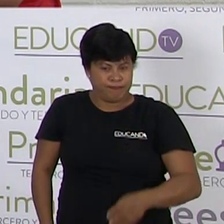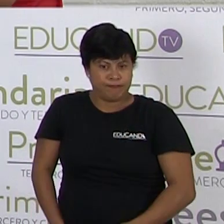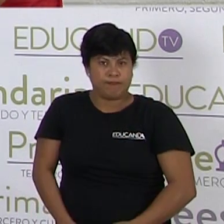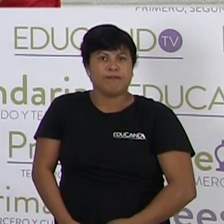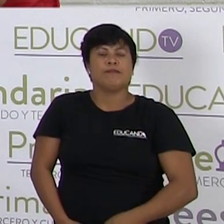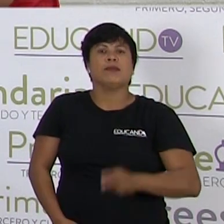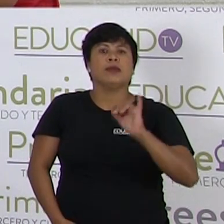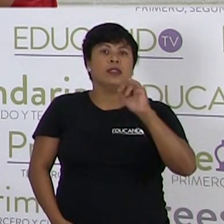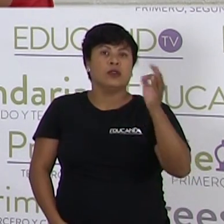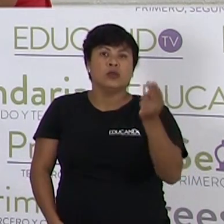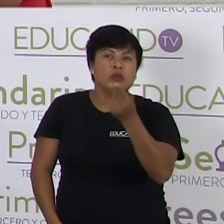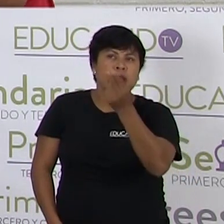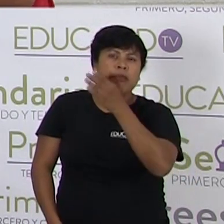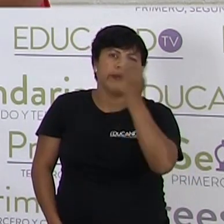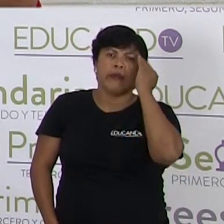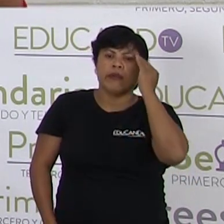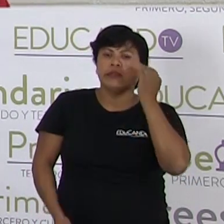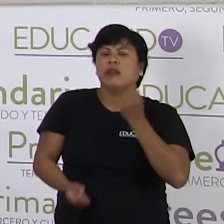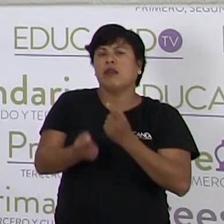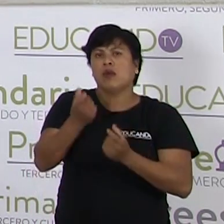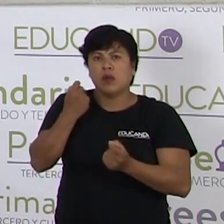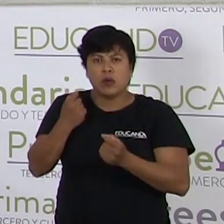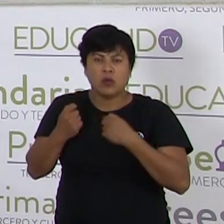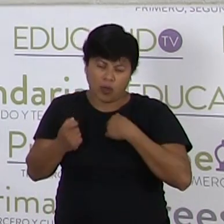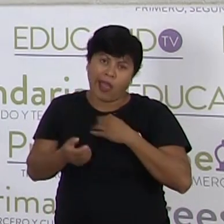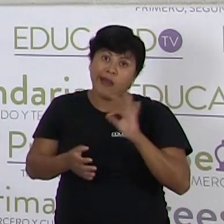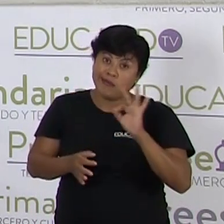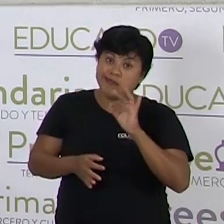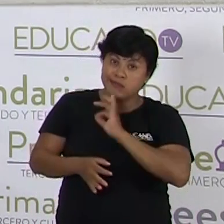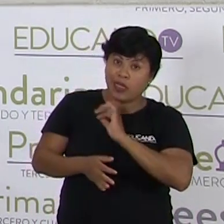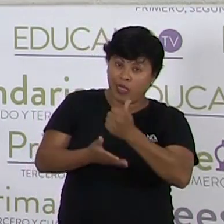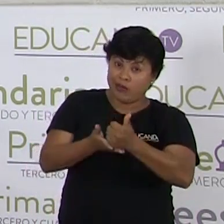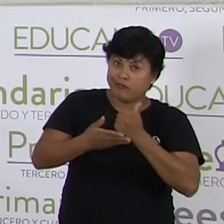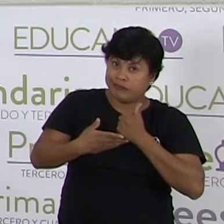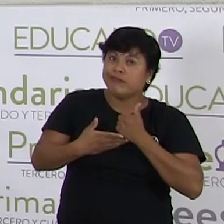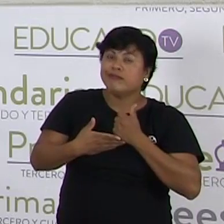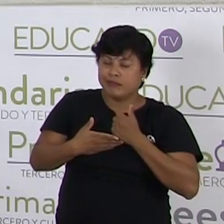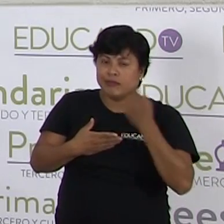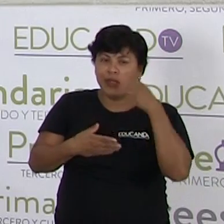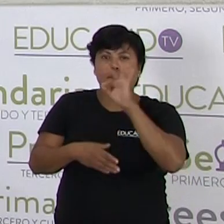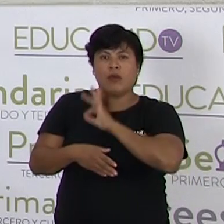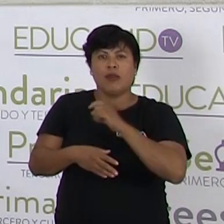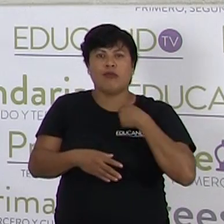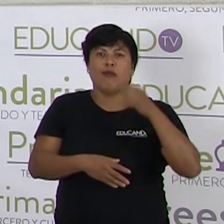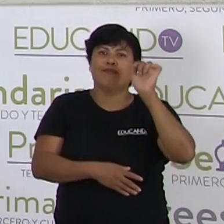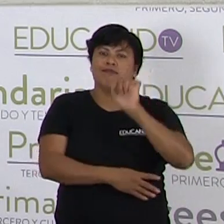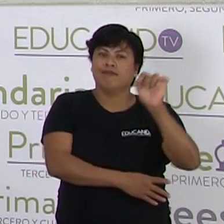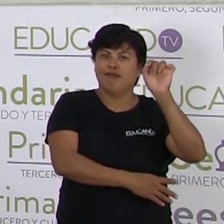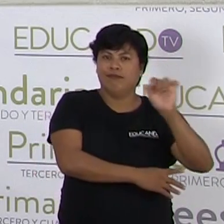Si ustedes conocen algunos, les voy a agradecer que me ayuden a escribirlos.